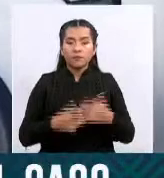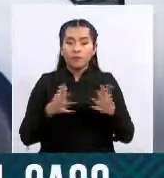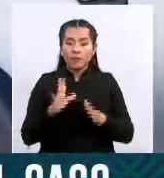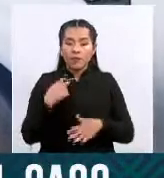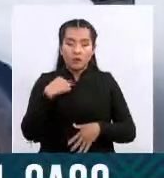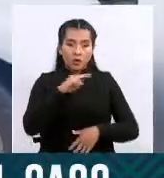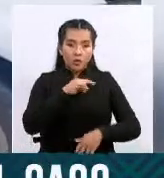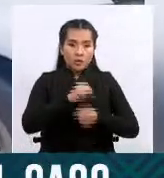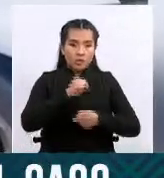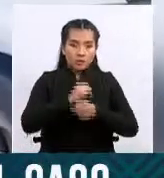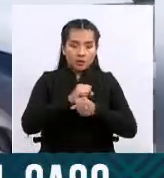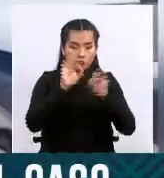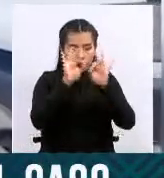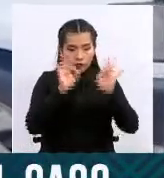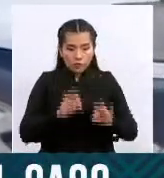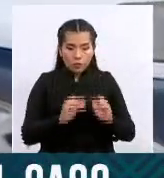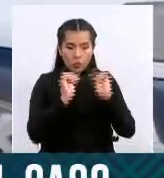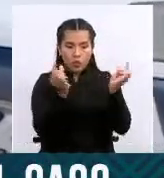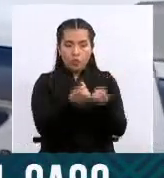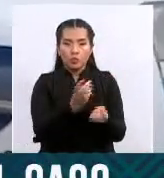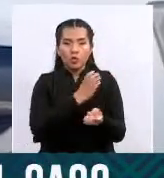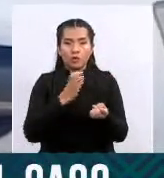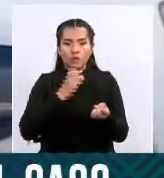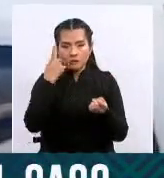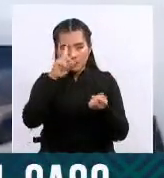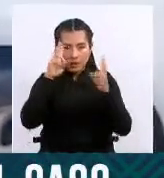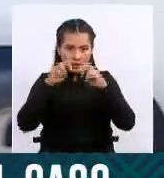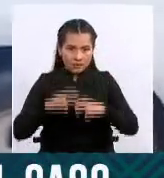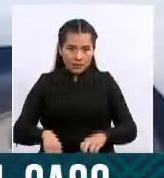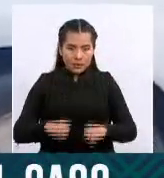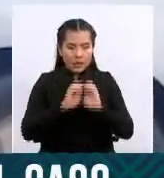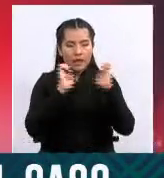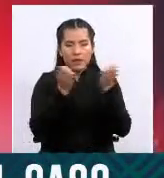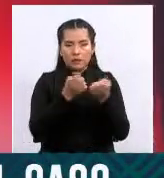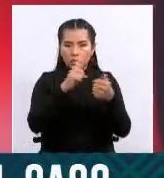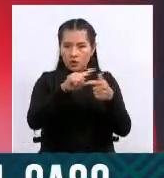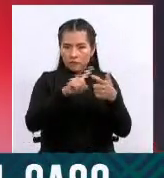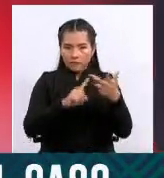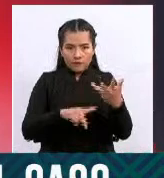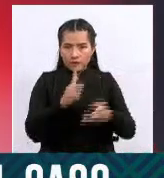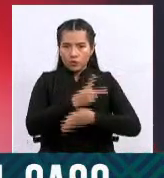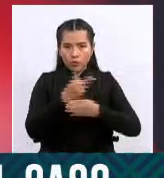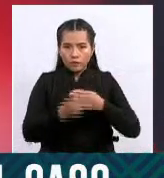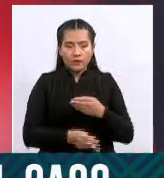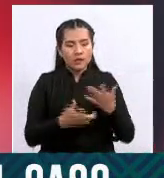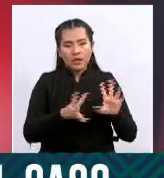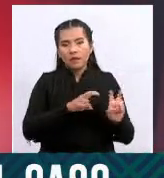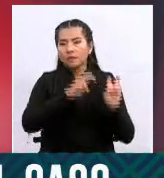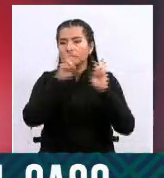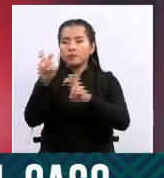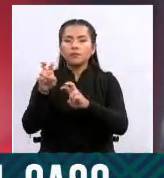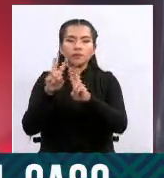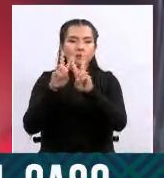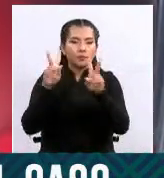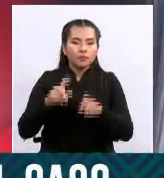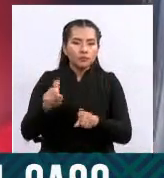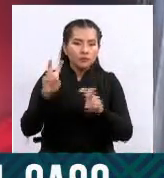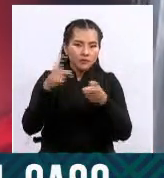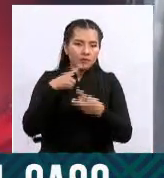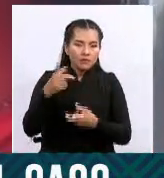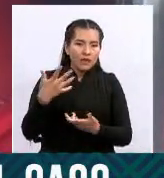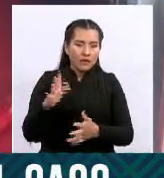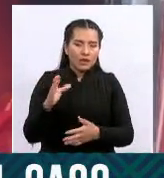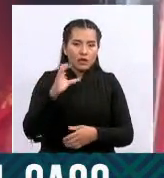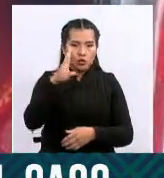Conformado una comisión de investigación, es un equipo multidisciplinario que se ha trasladado ya al trópico de Cochabamba a efectos de poder